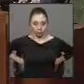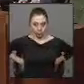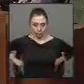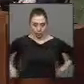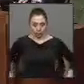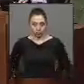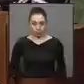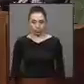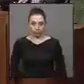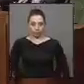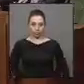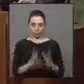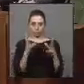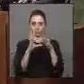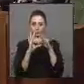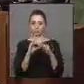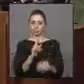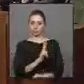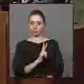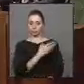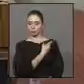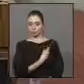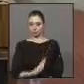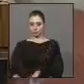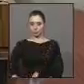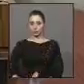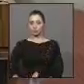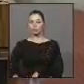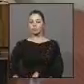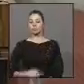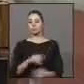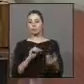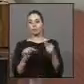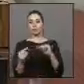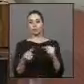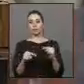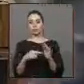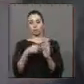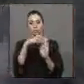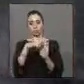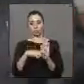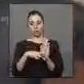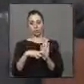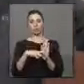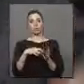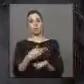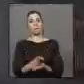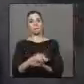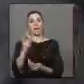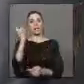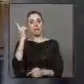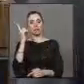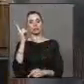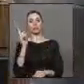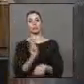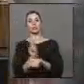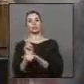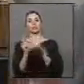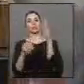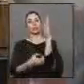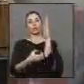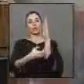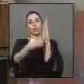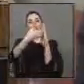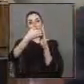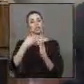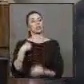presidente. Señor presidente, en la discusión de este proyecto para el Plan Nacional de Carrera Docente no me queda otra cosa que